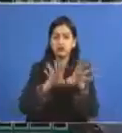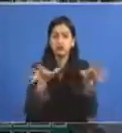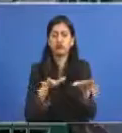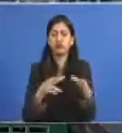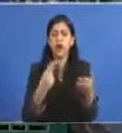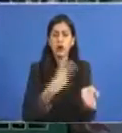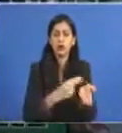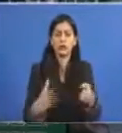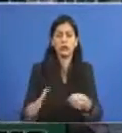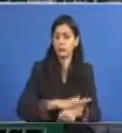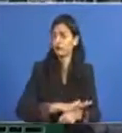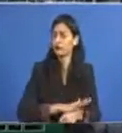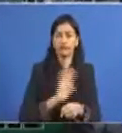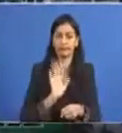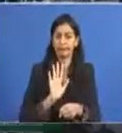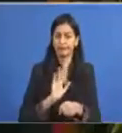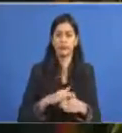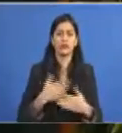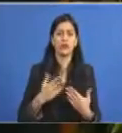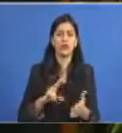y retroceder lo avanzado.